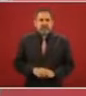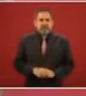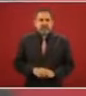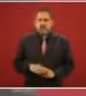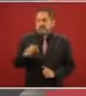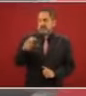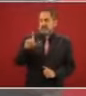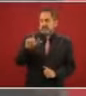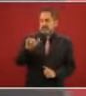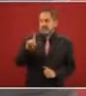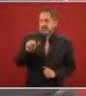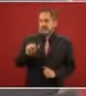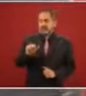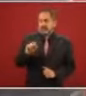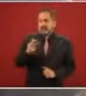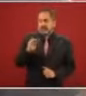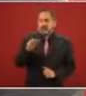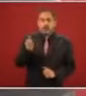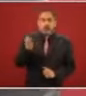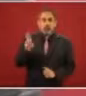Claudia Sheinbaum,